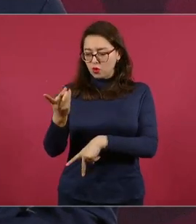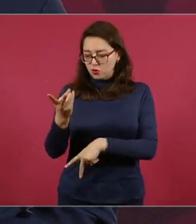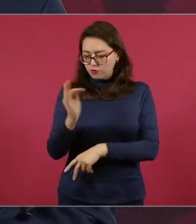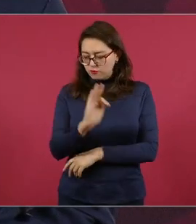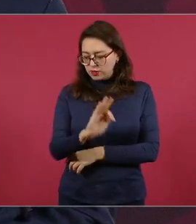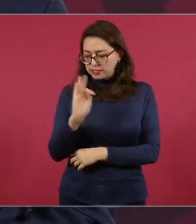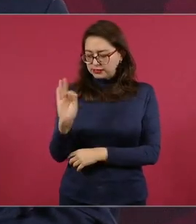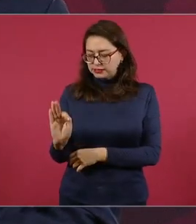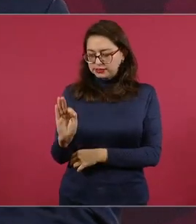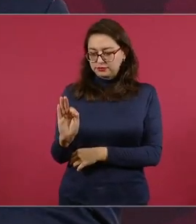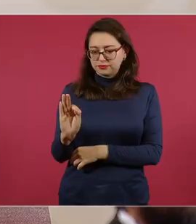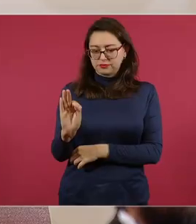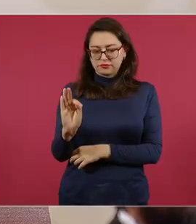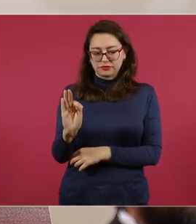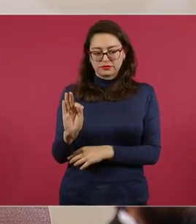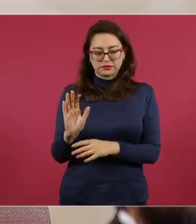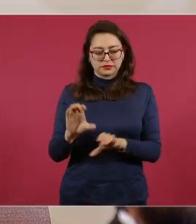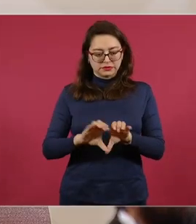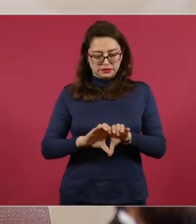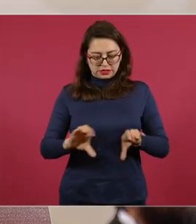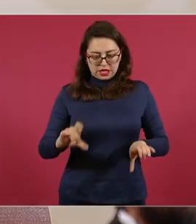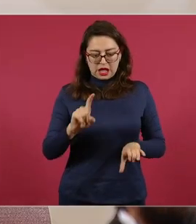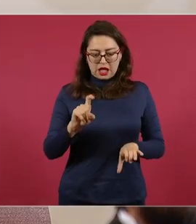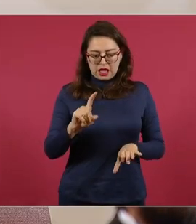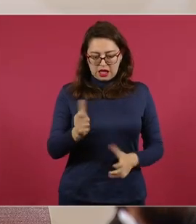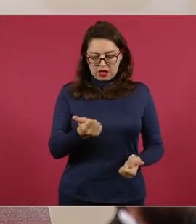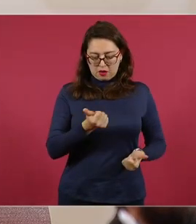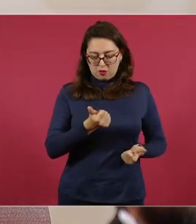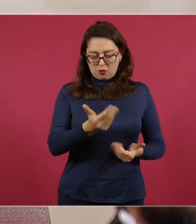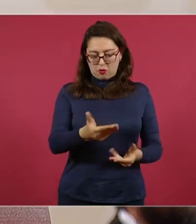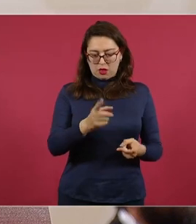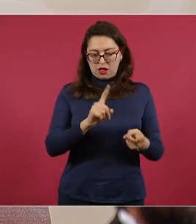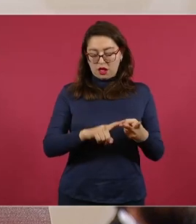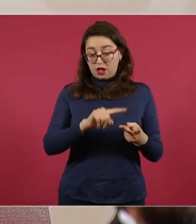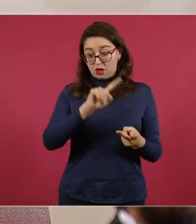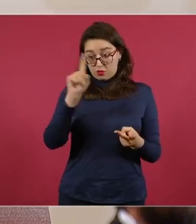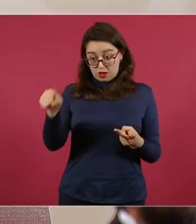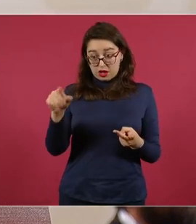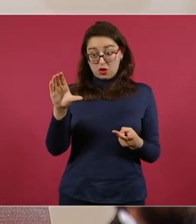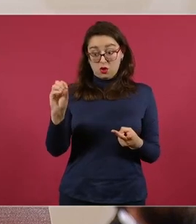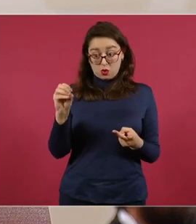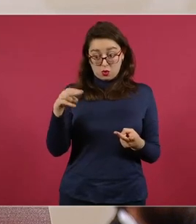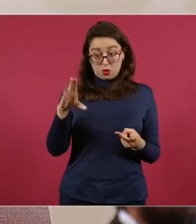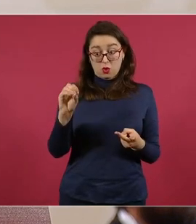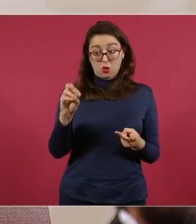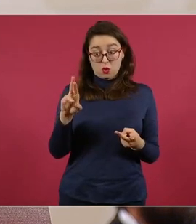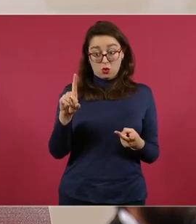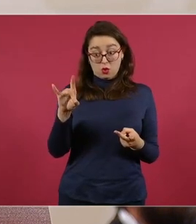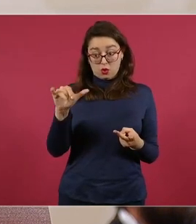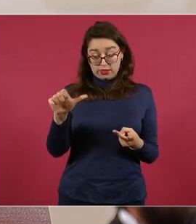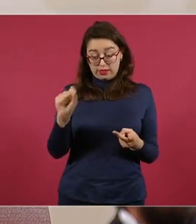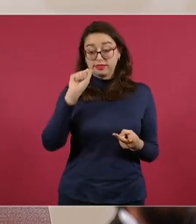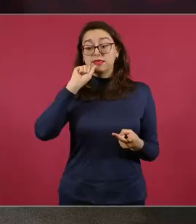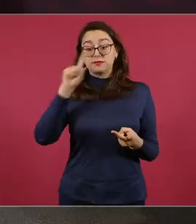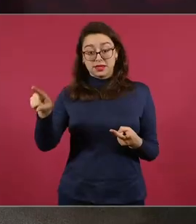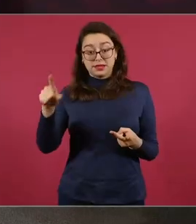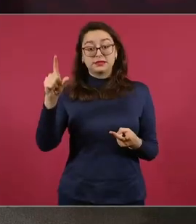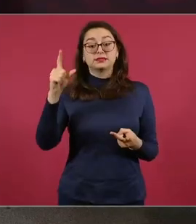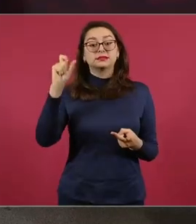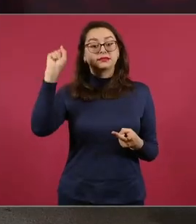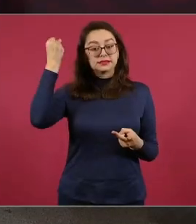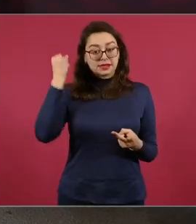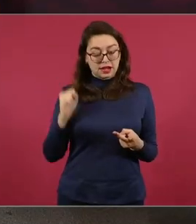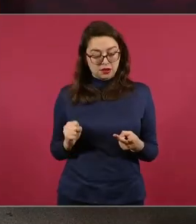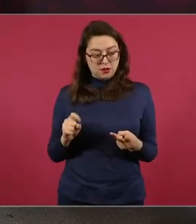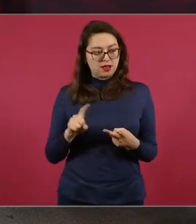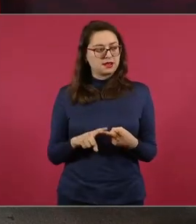acueducto. Queremos entregar también el acueducto de Concordia, en Sinaloa.